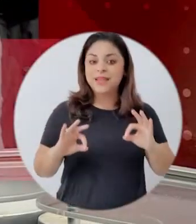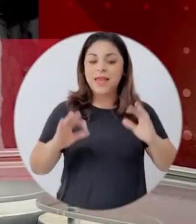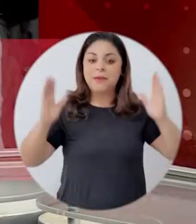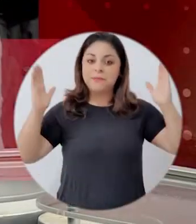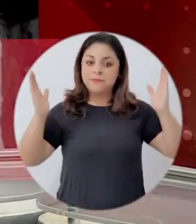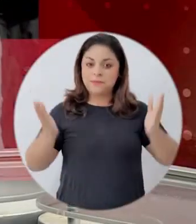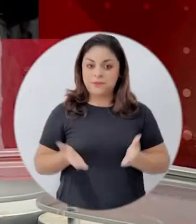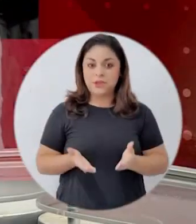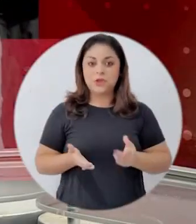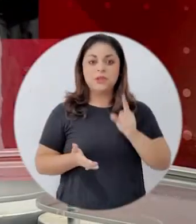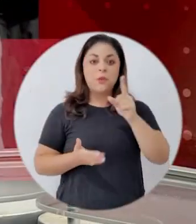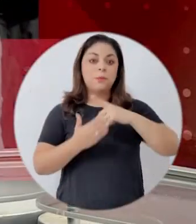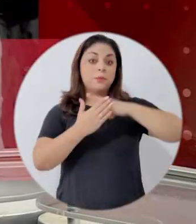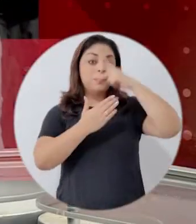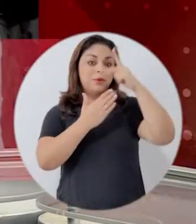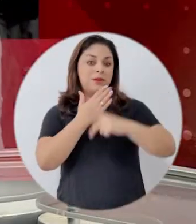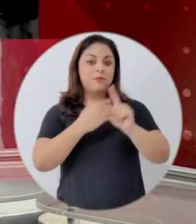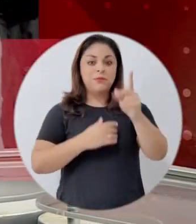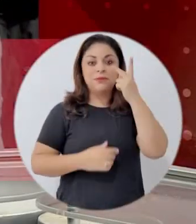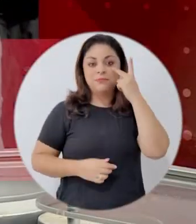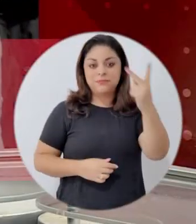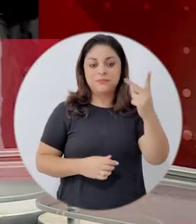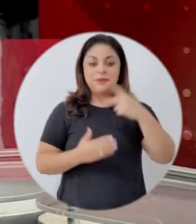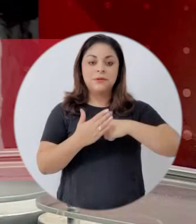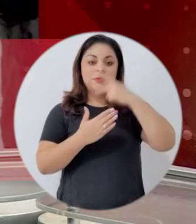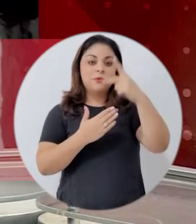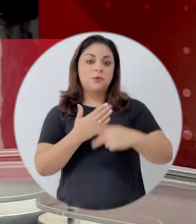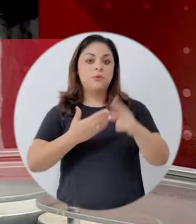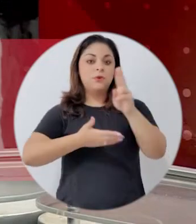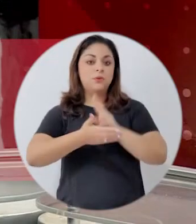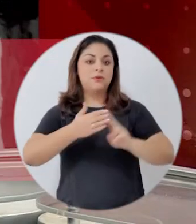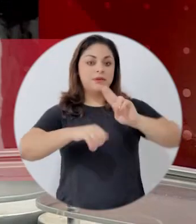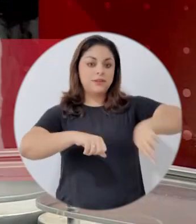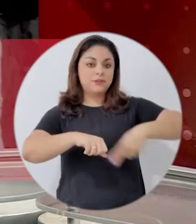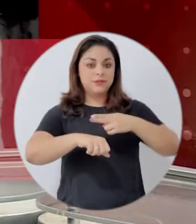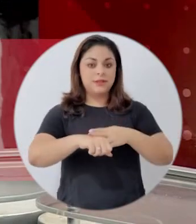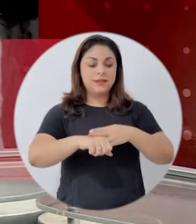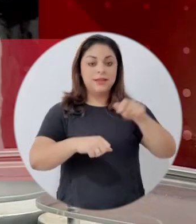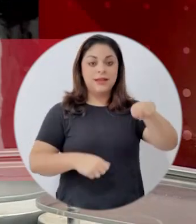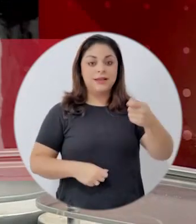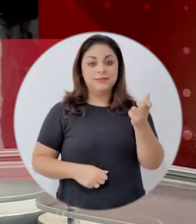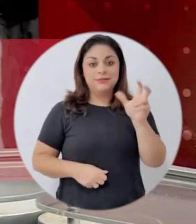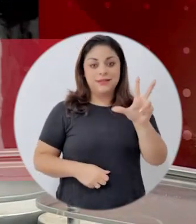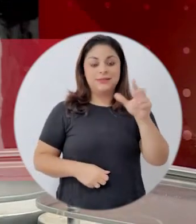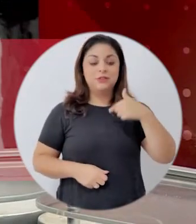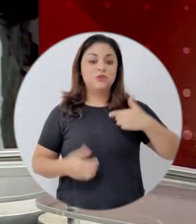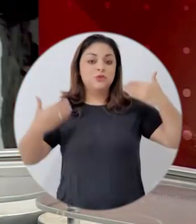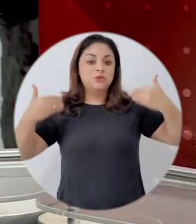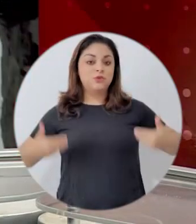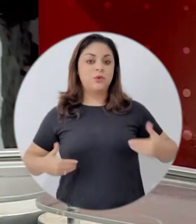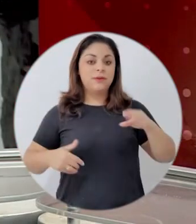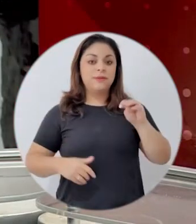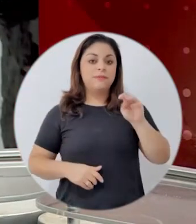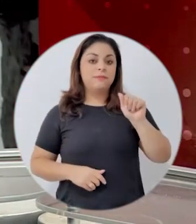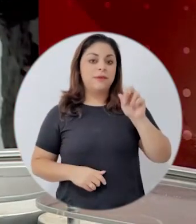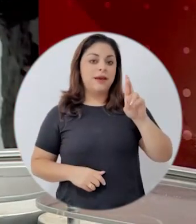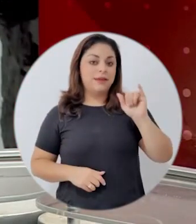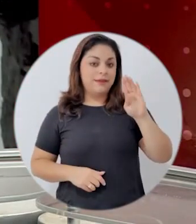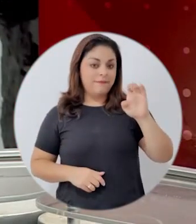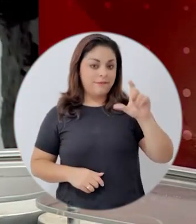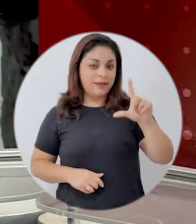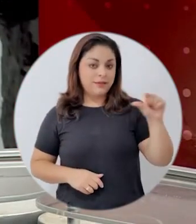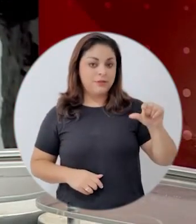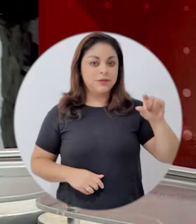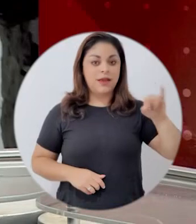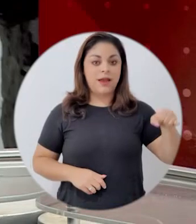Hola, ¿qué tal? Bienvenidos a una edición más de Una Mirada, el programa de la Universidad Nacional y de SUNAR S.A. Soy Maribel Quiroz Jara y hoy vamos a